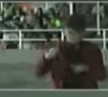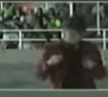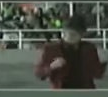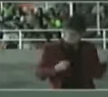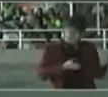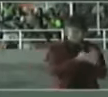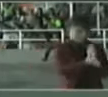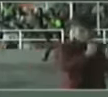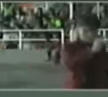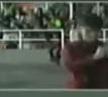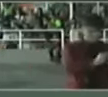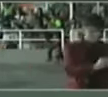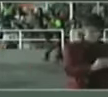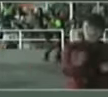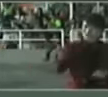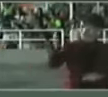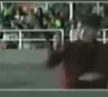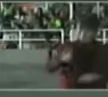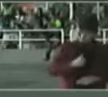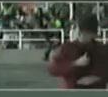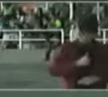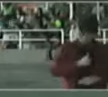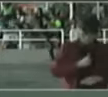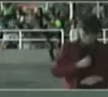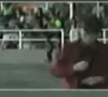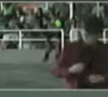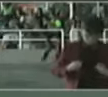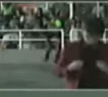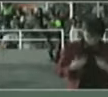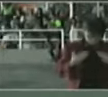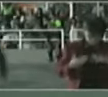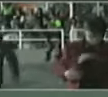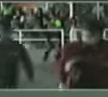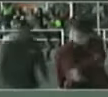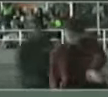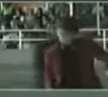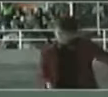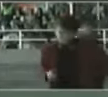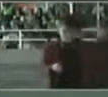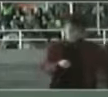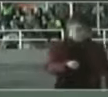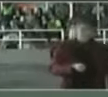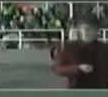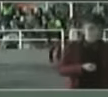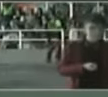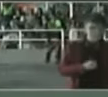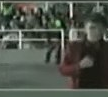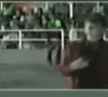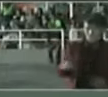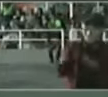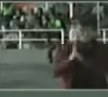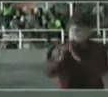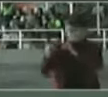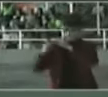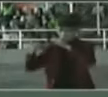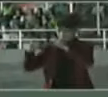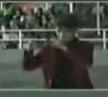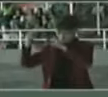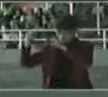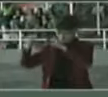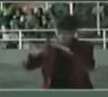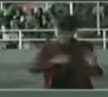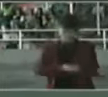anteriores. Dio su vida por el mensaje. La casa de Jehová fue desamparada